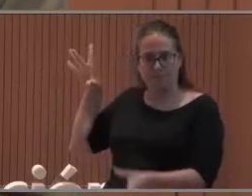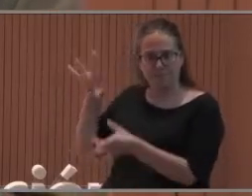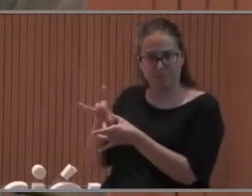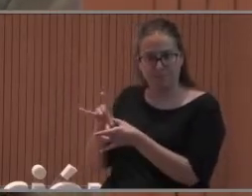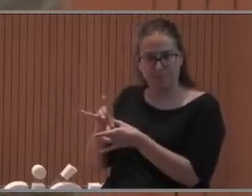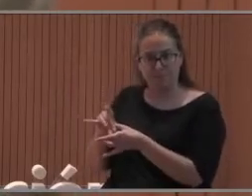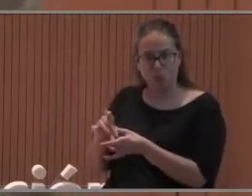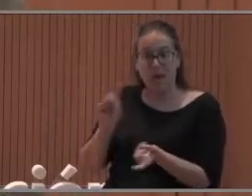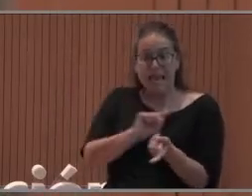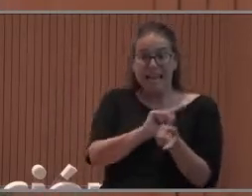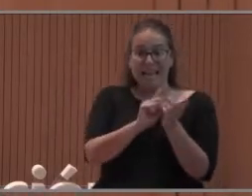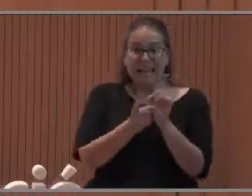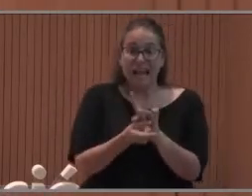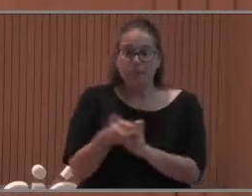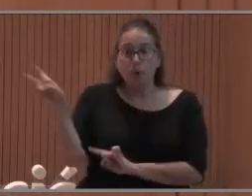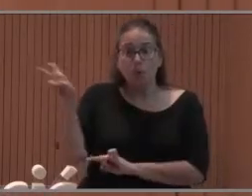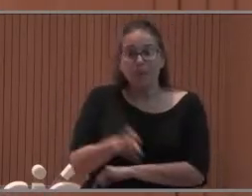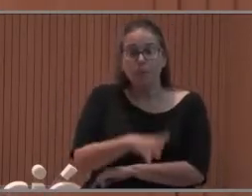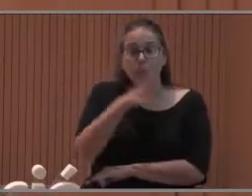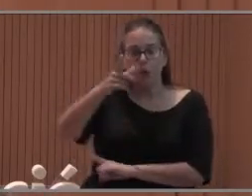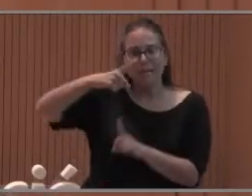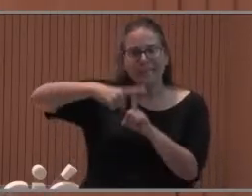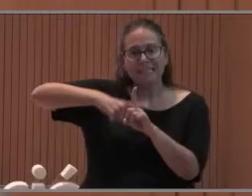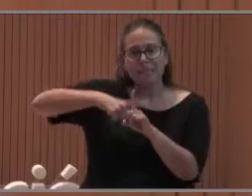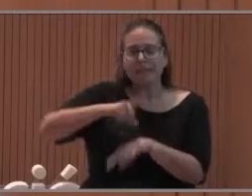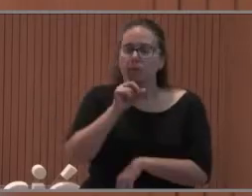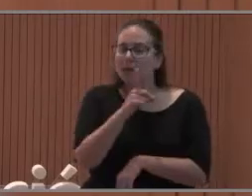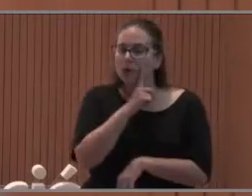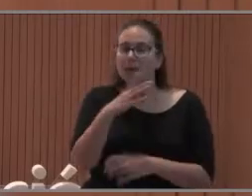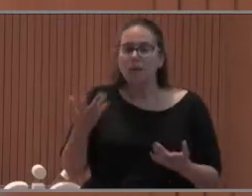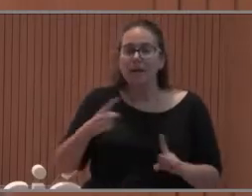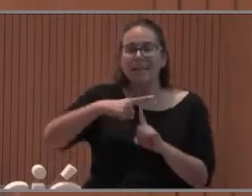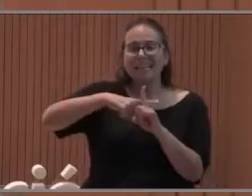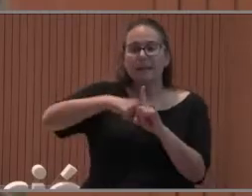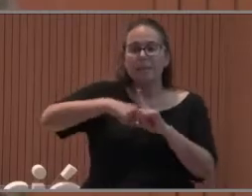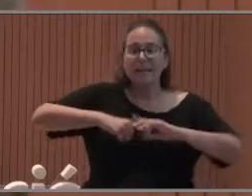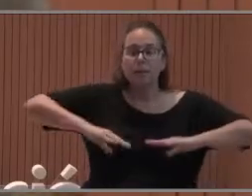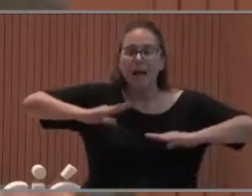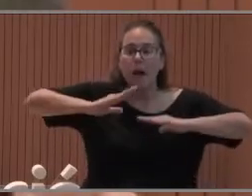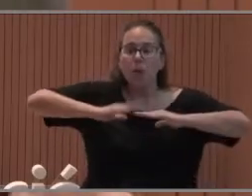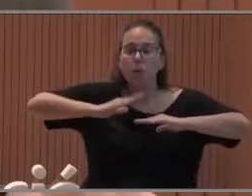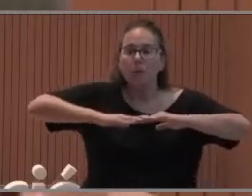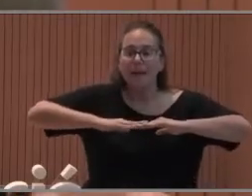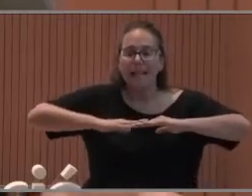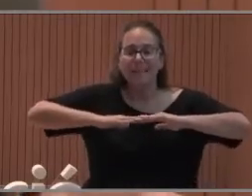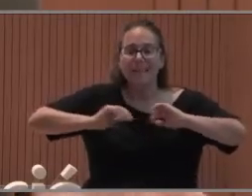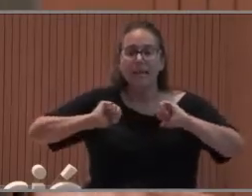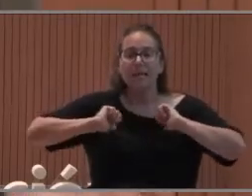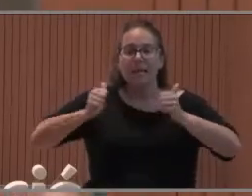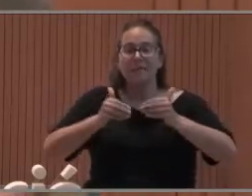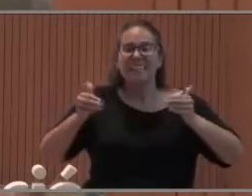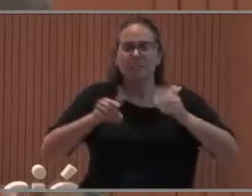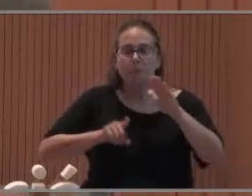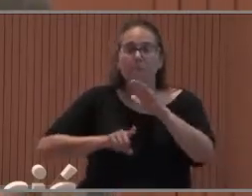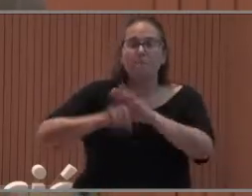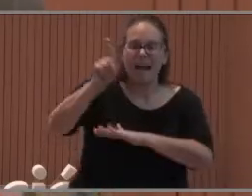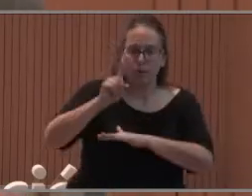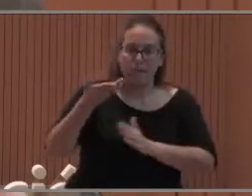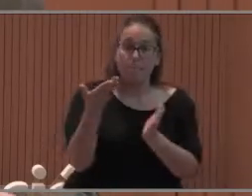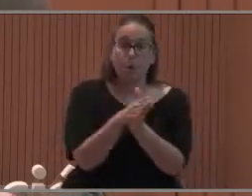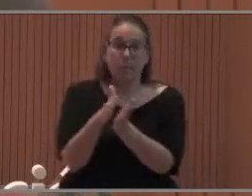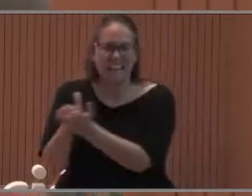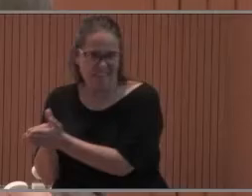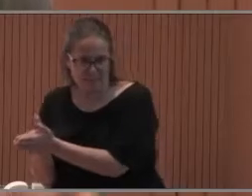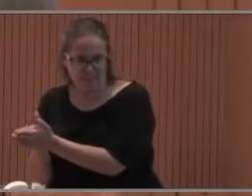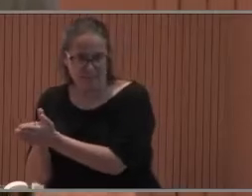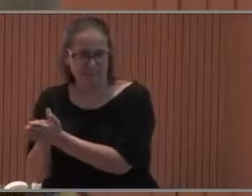calor viene definido por una temperatura que se llama temperatura umbral de disparo de mortalidad. Y temperatura umbral de disparo de